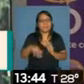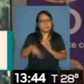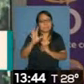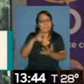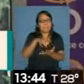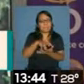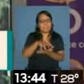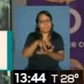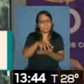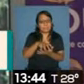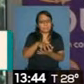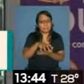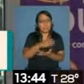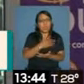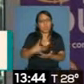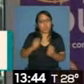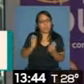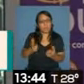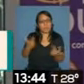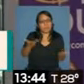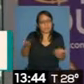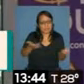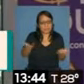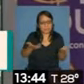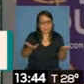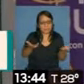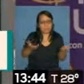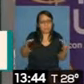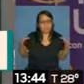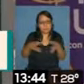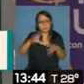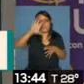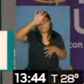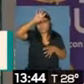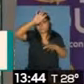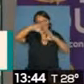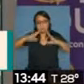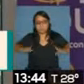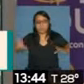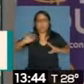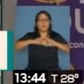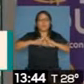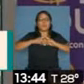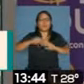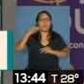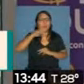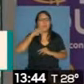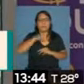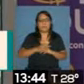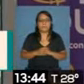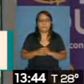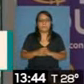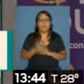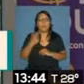empresarios que ofrecen servicios para el sector minero o tecnología alemana para